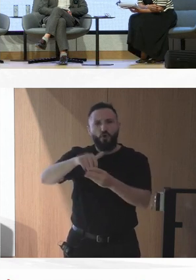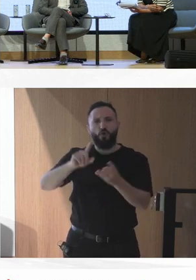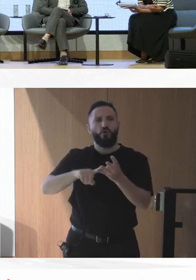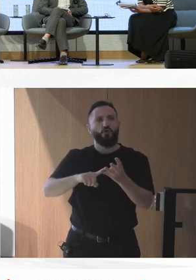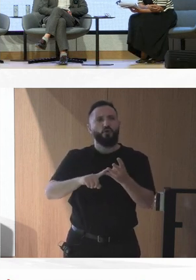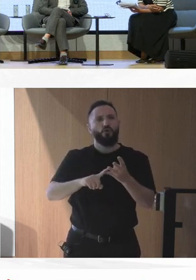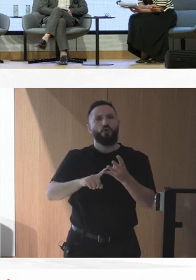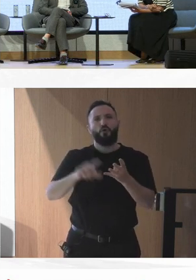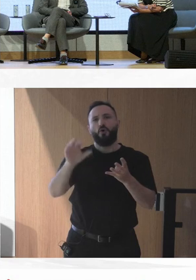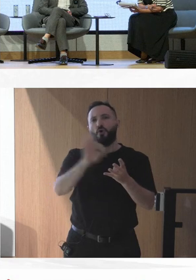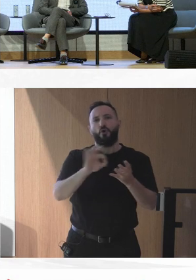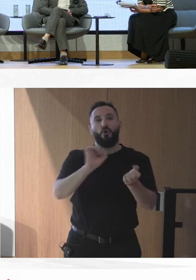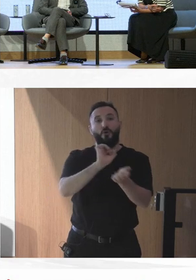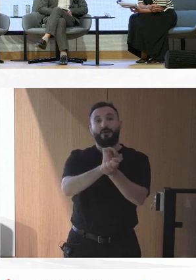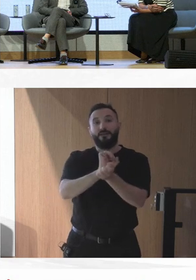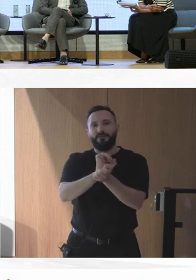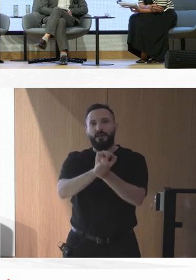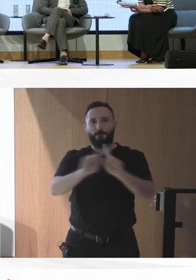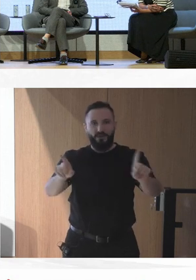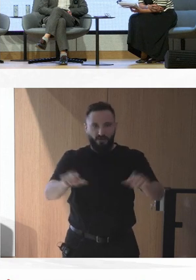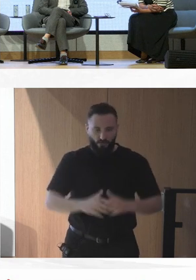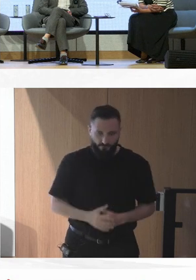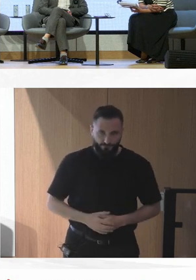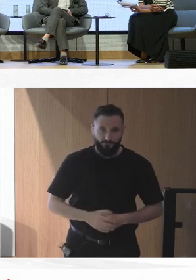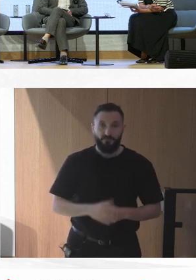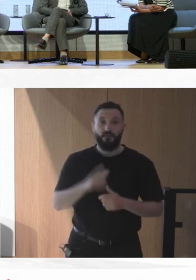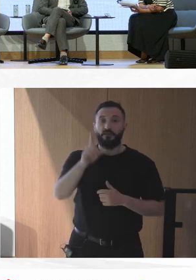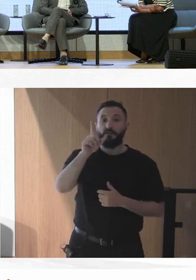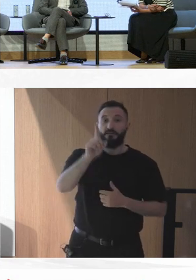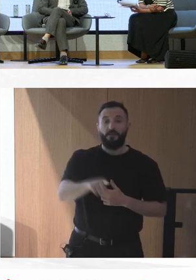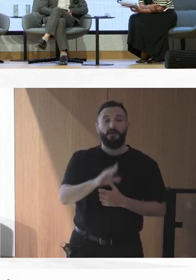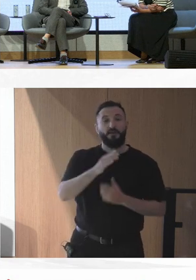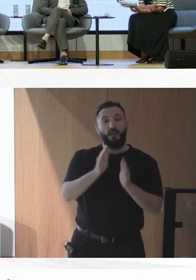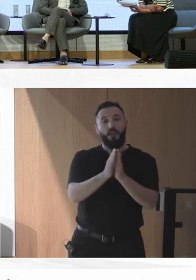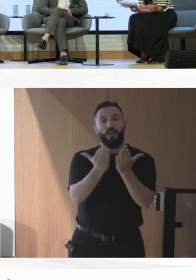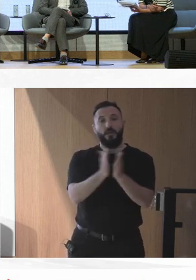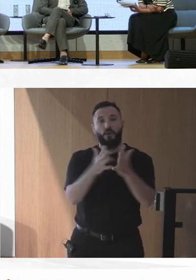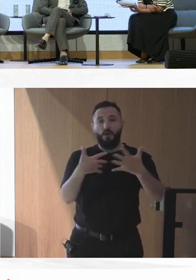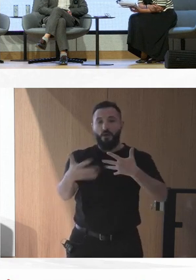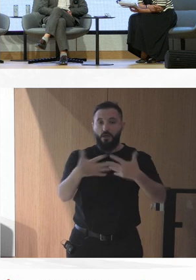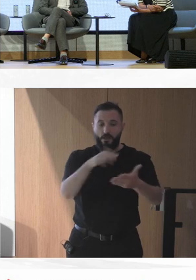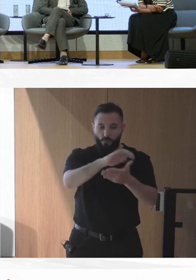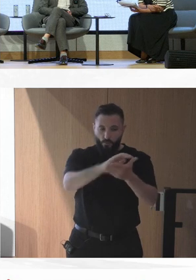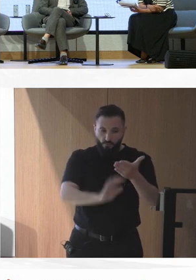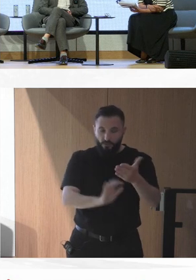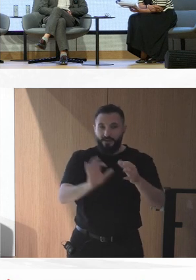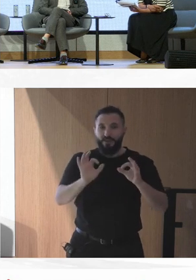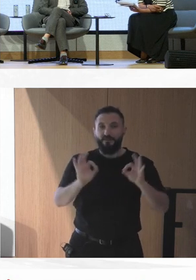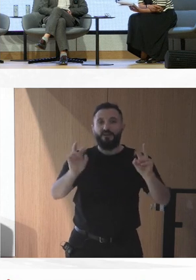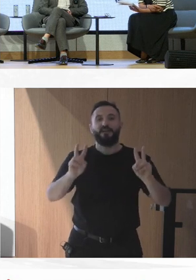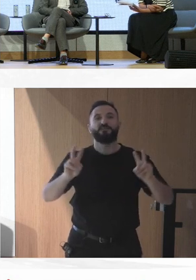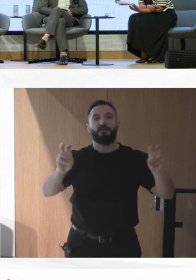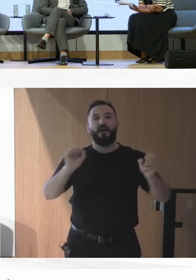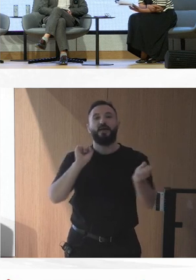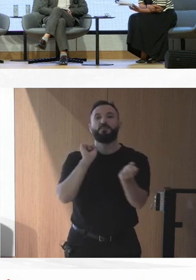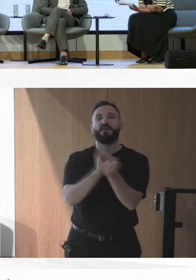privación de libertad. También ha publicado un libro sobre el tema de la detención involuntaria